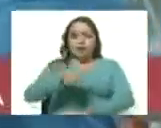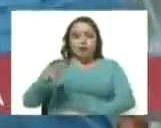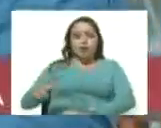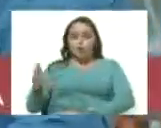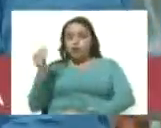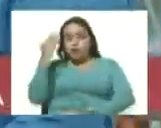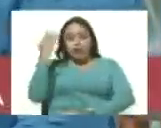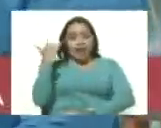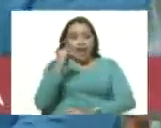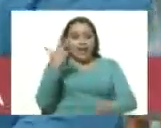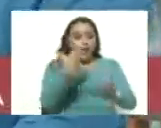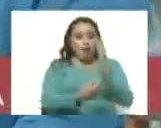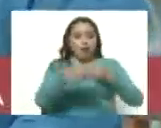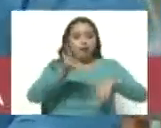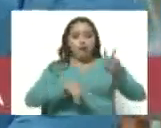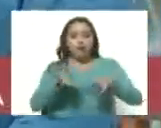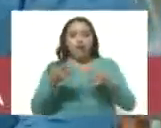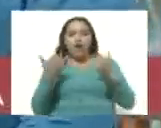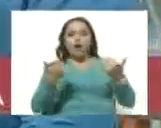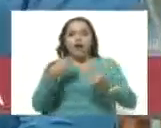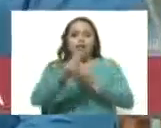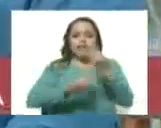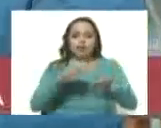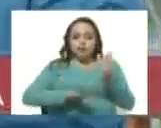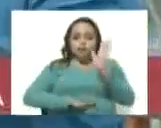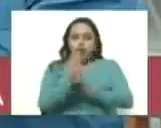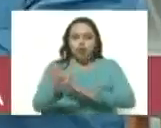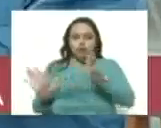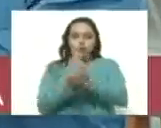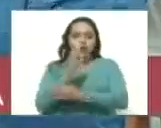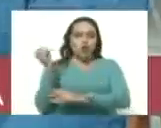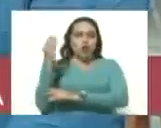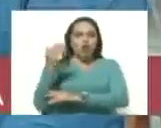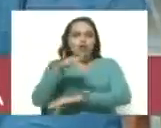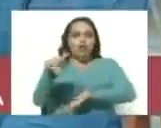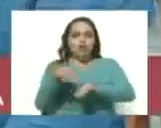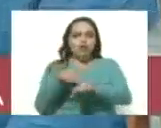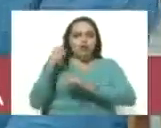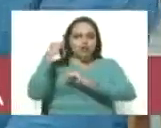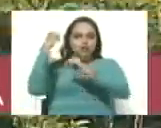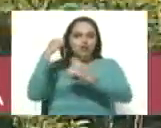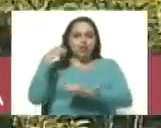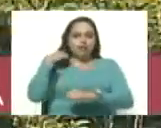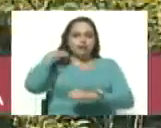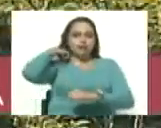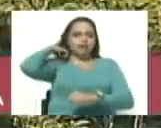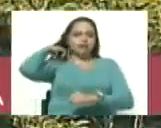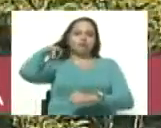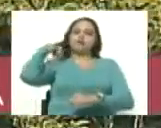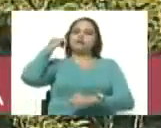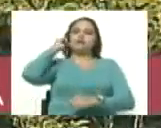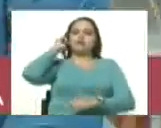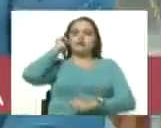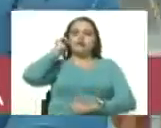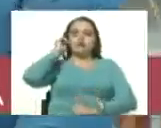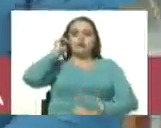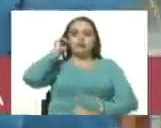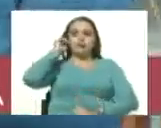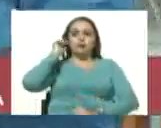escapado de una de las ponencias que en este momento se está desarrollando en el congreso nacional de historia pero contra mi voluntad porque